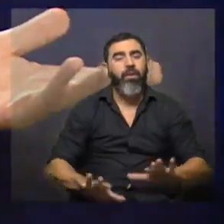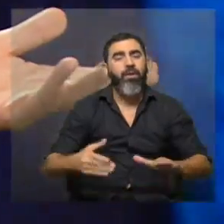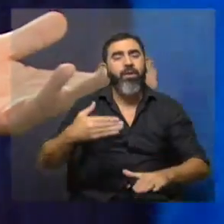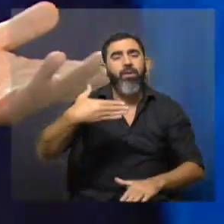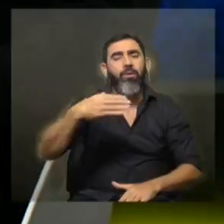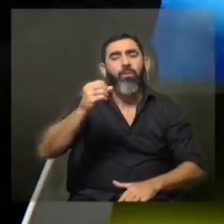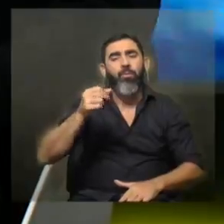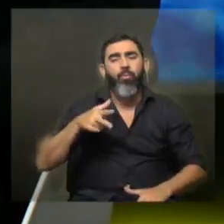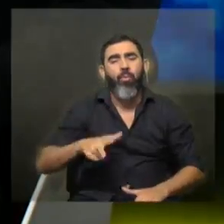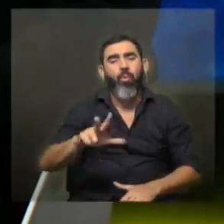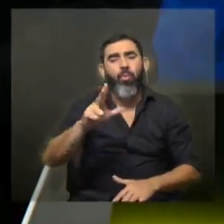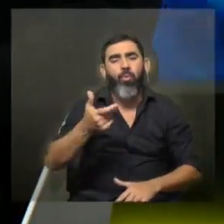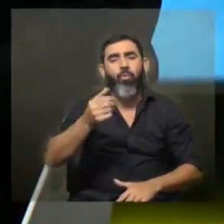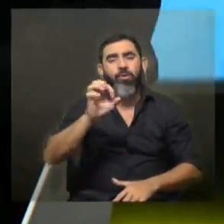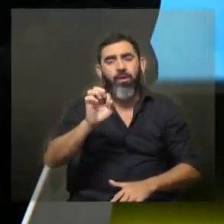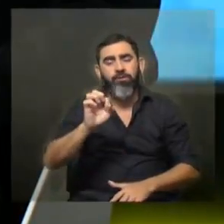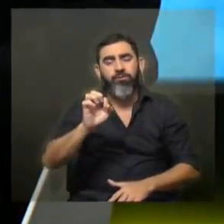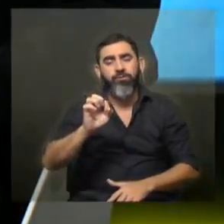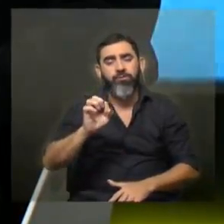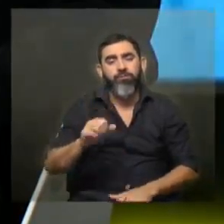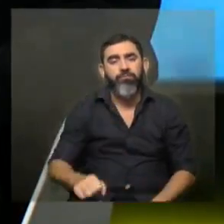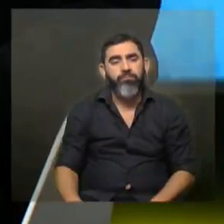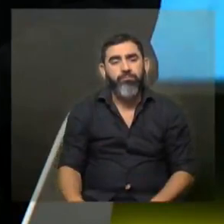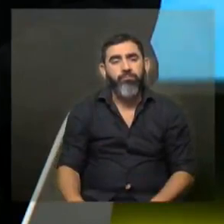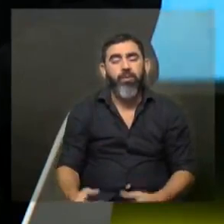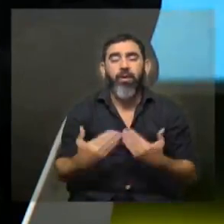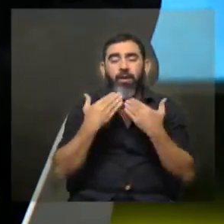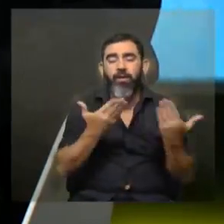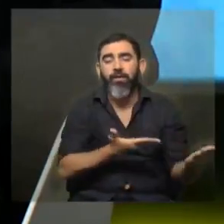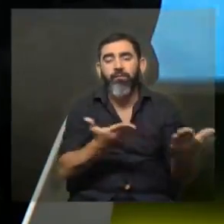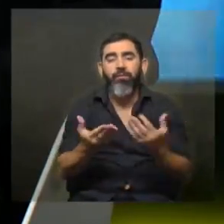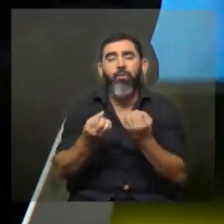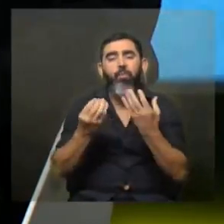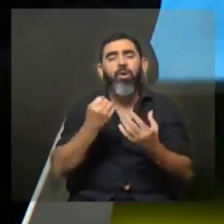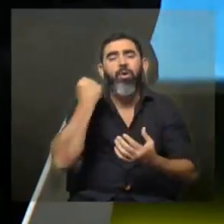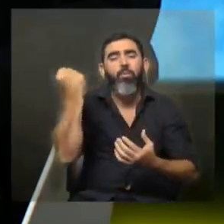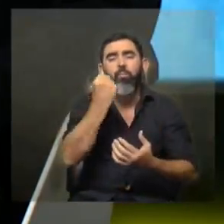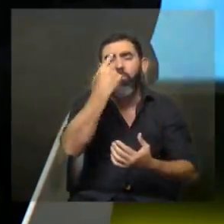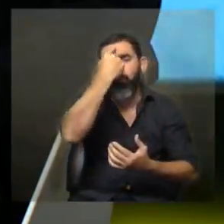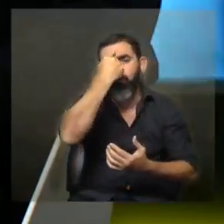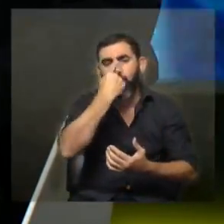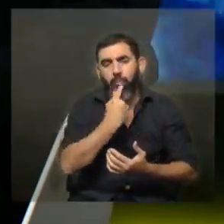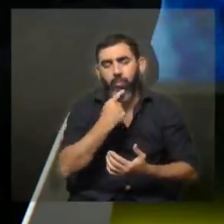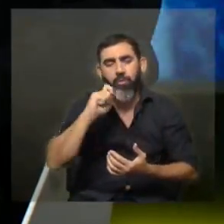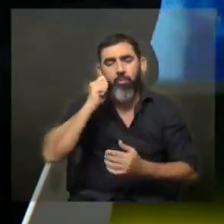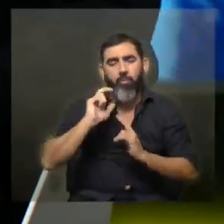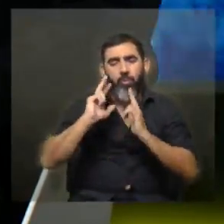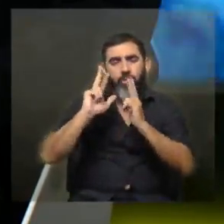Gracias por la invitación. Bueno, ¿por qué tiene importancia este museo? Me gustaría